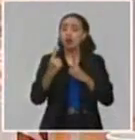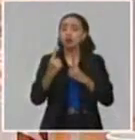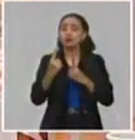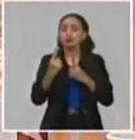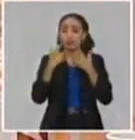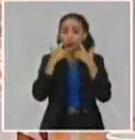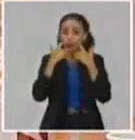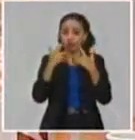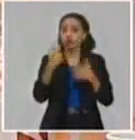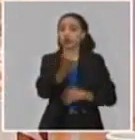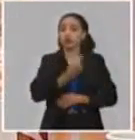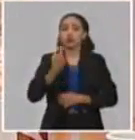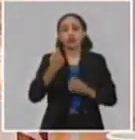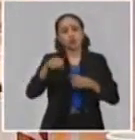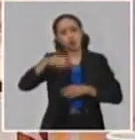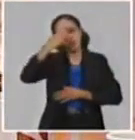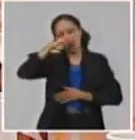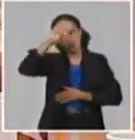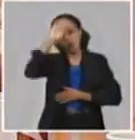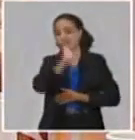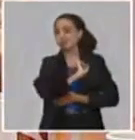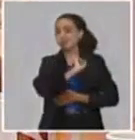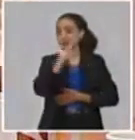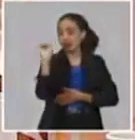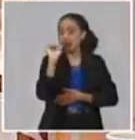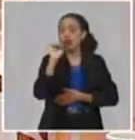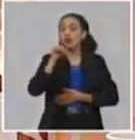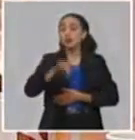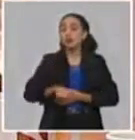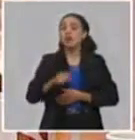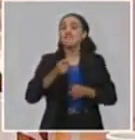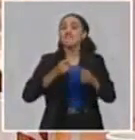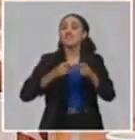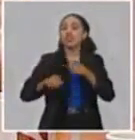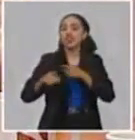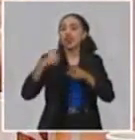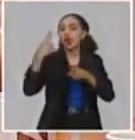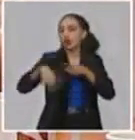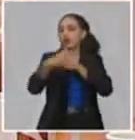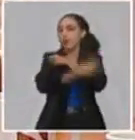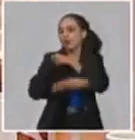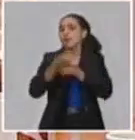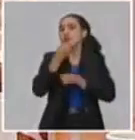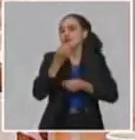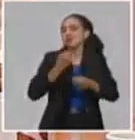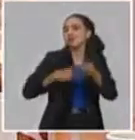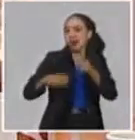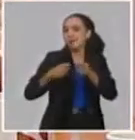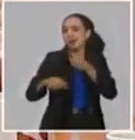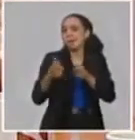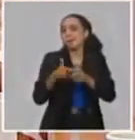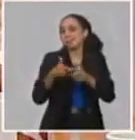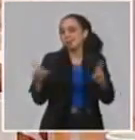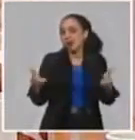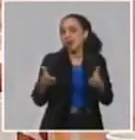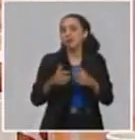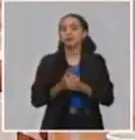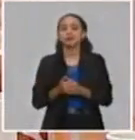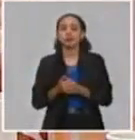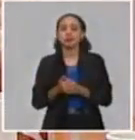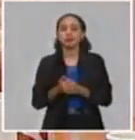que necesitamos en Cuba, es que las exportaciones crezcan, que las importaciones sean más